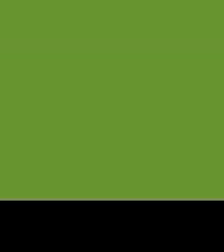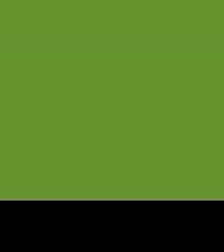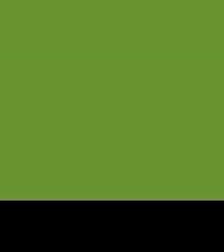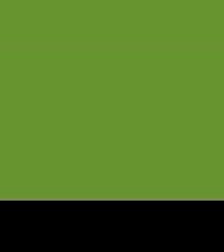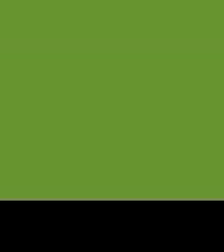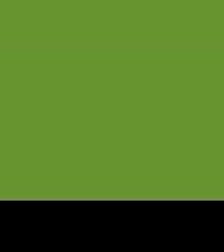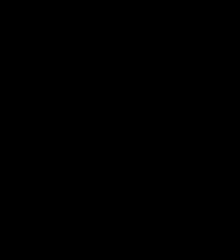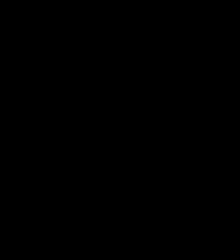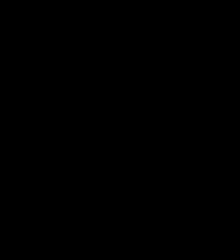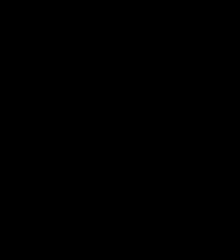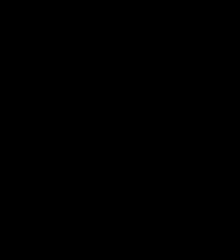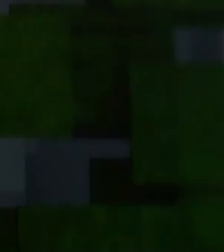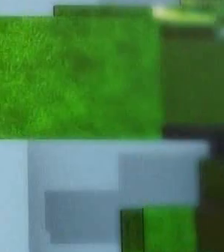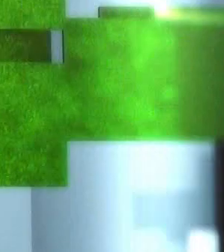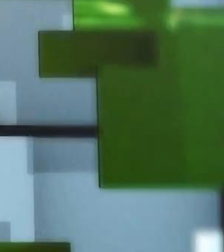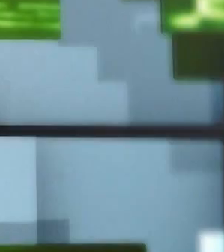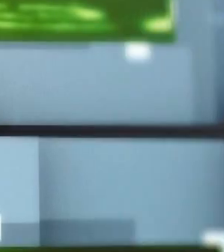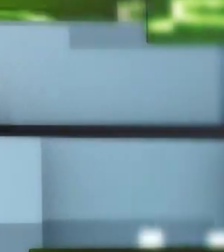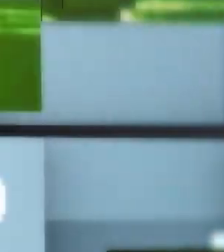por ti, por el planeta.